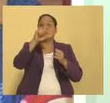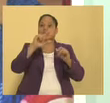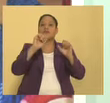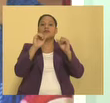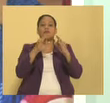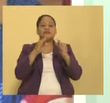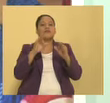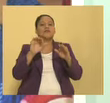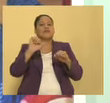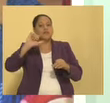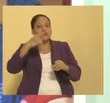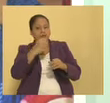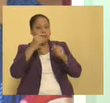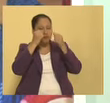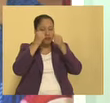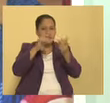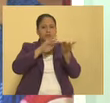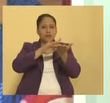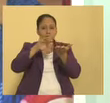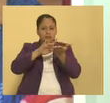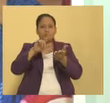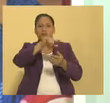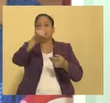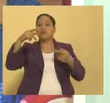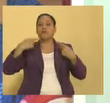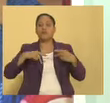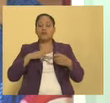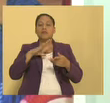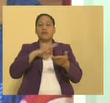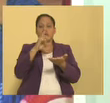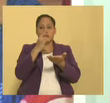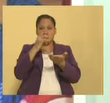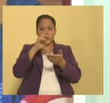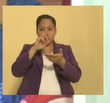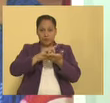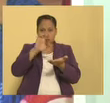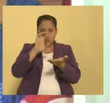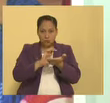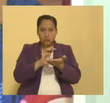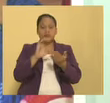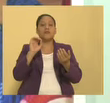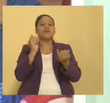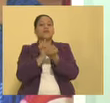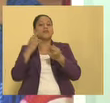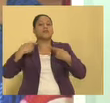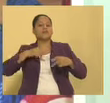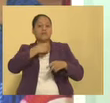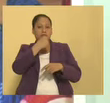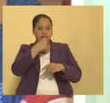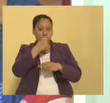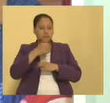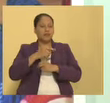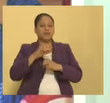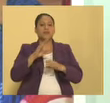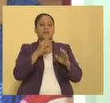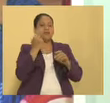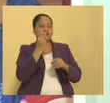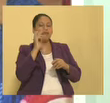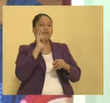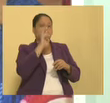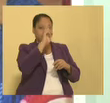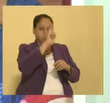donde se preste asistencia y apoyo a las personas con capacidades diferentes y adultos mayores. A los centros